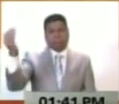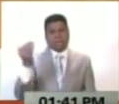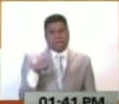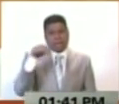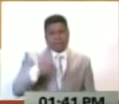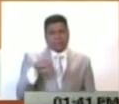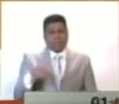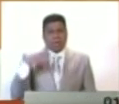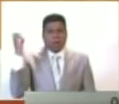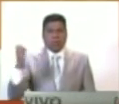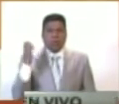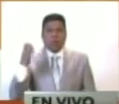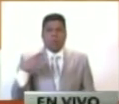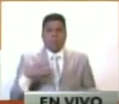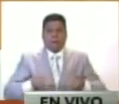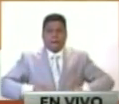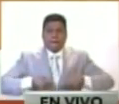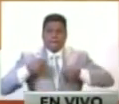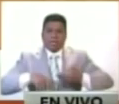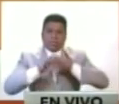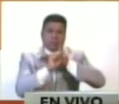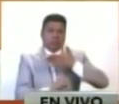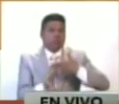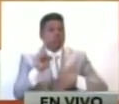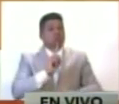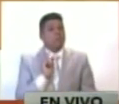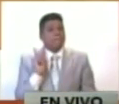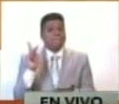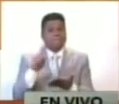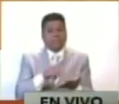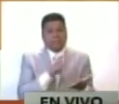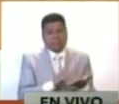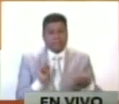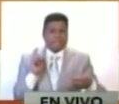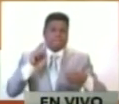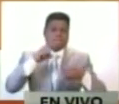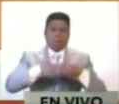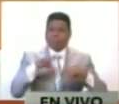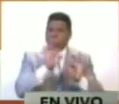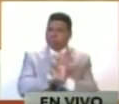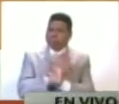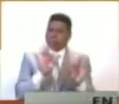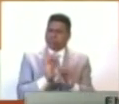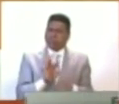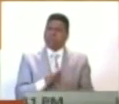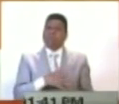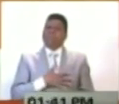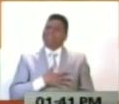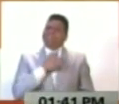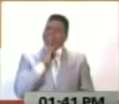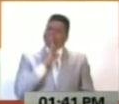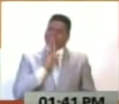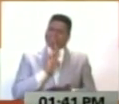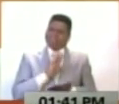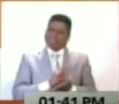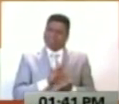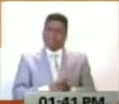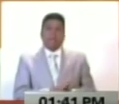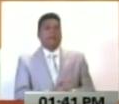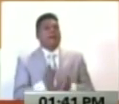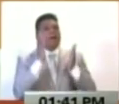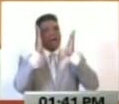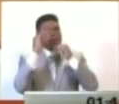Mercosur. Nosotros no formamos parte. Sin embargo, desde el ejercicio de la presidencia pro tempore de Mercosur, debe atenderse